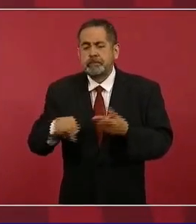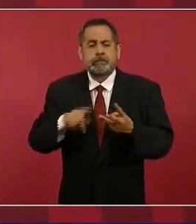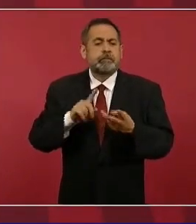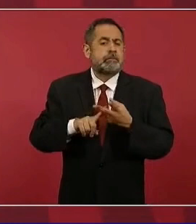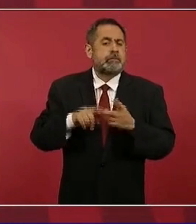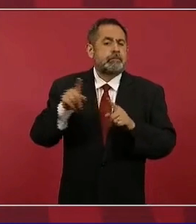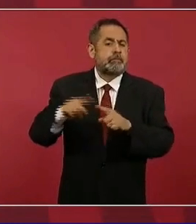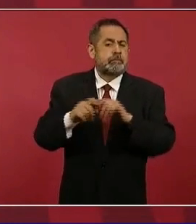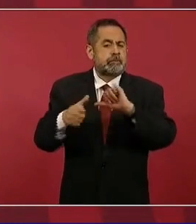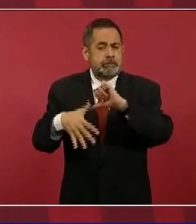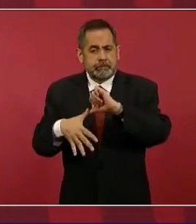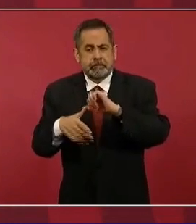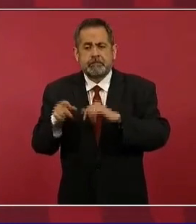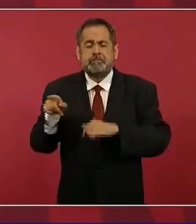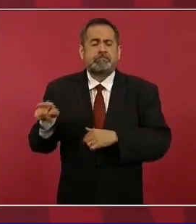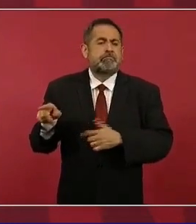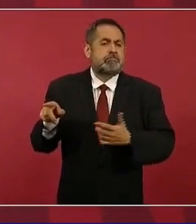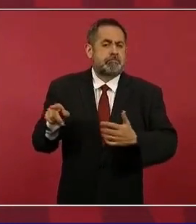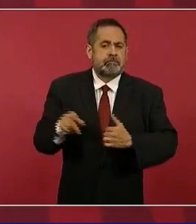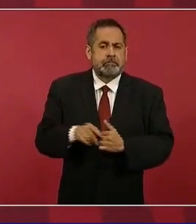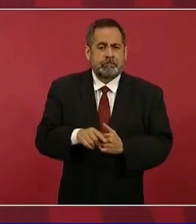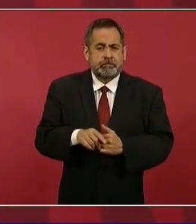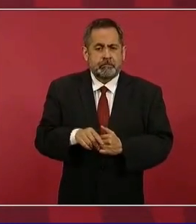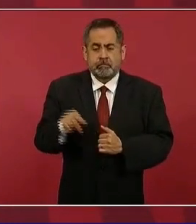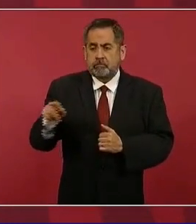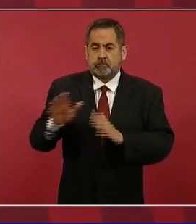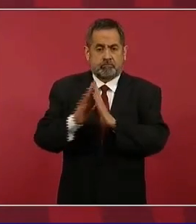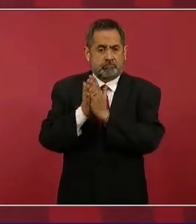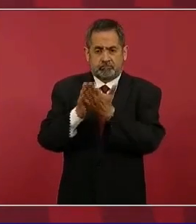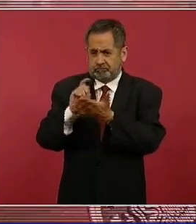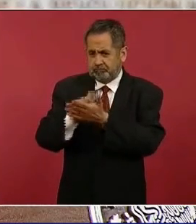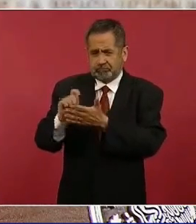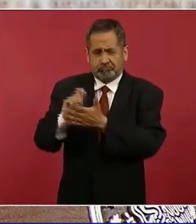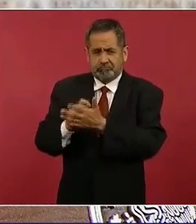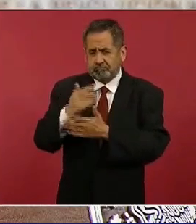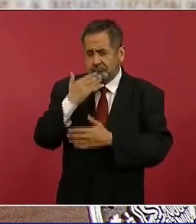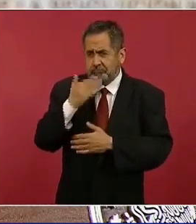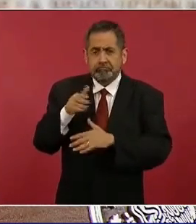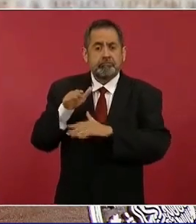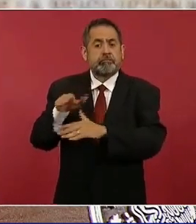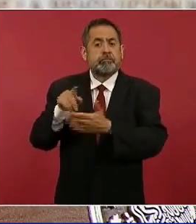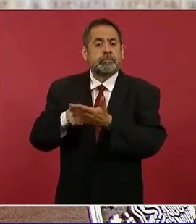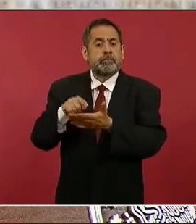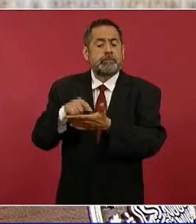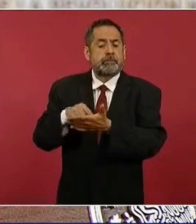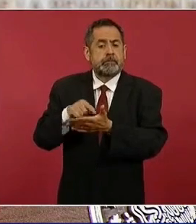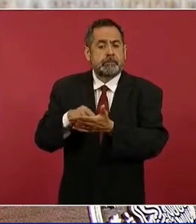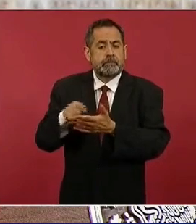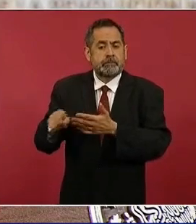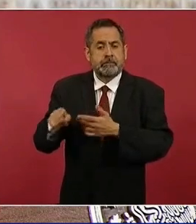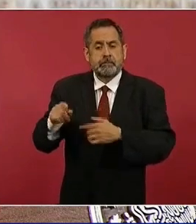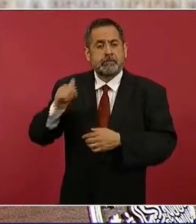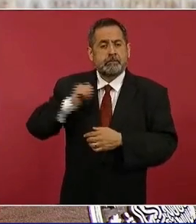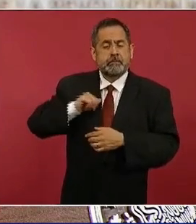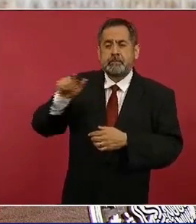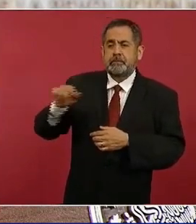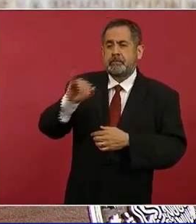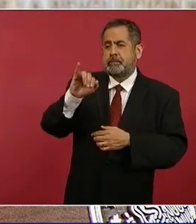América Latina, tiene libros sobre el Shah de